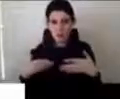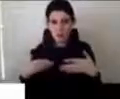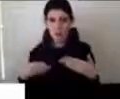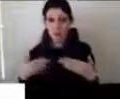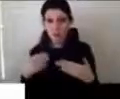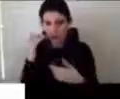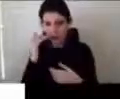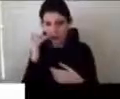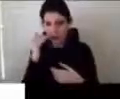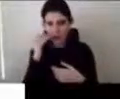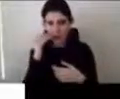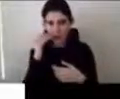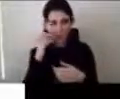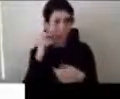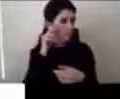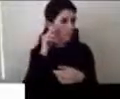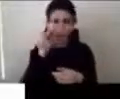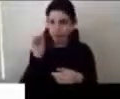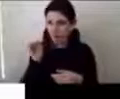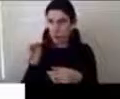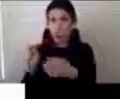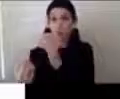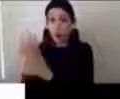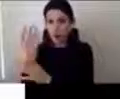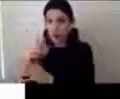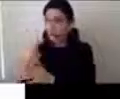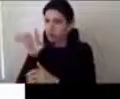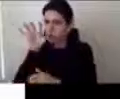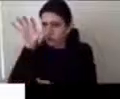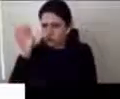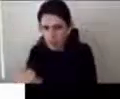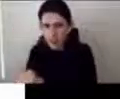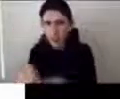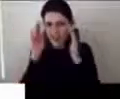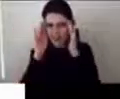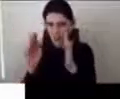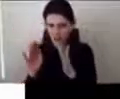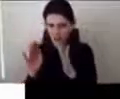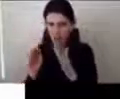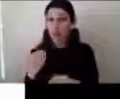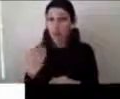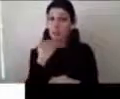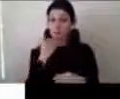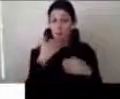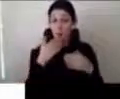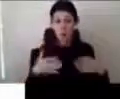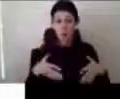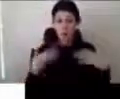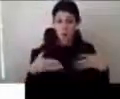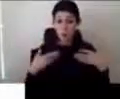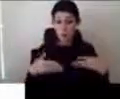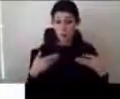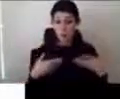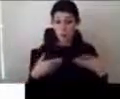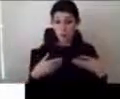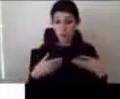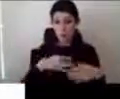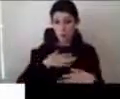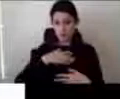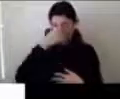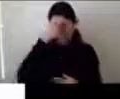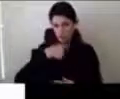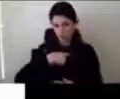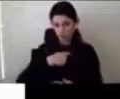su atención. Algo nuevo atrae su atención. Pero también tenemos la motivación. La motivación que puede ser intrínseca